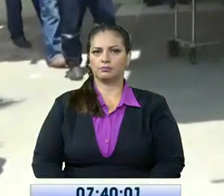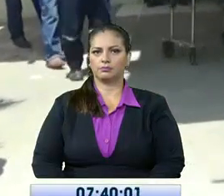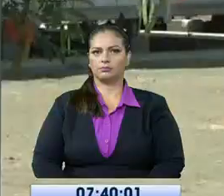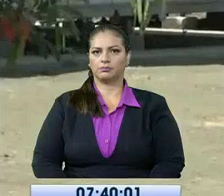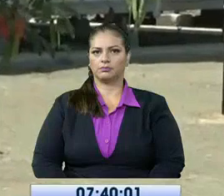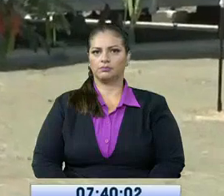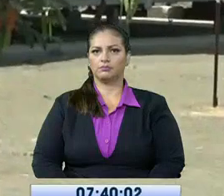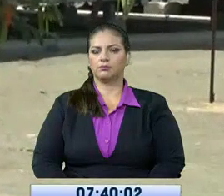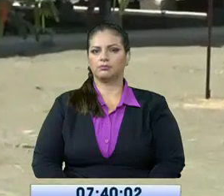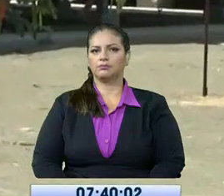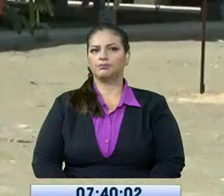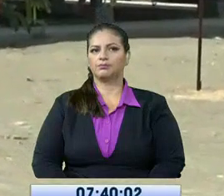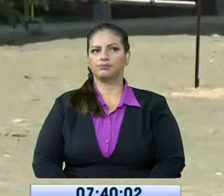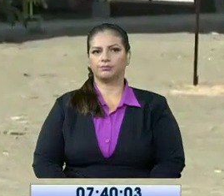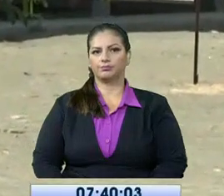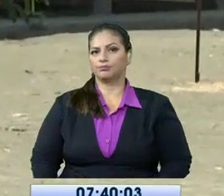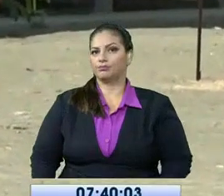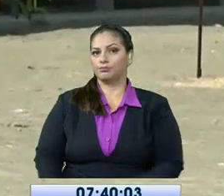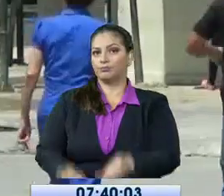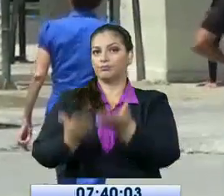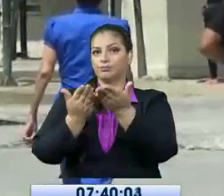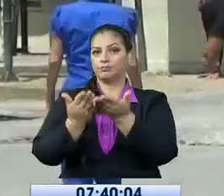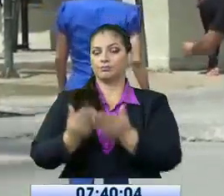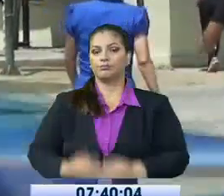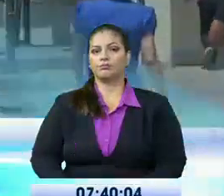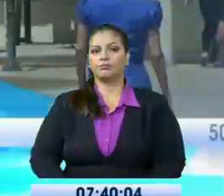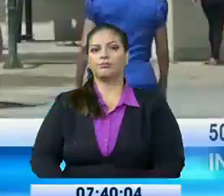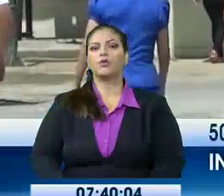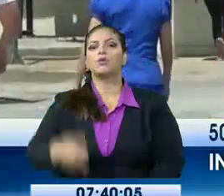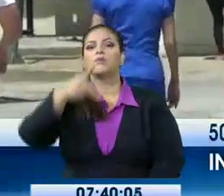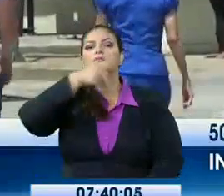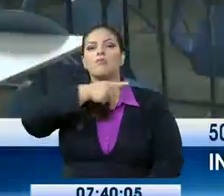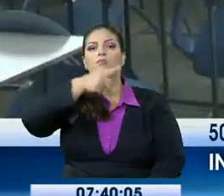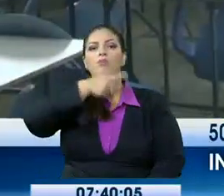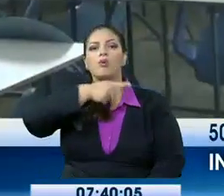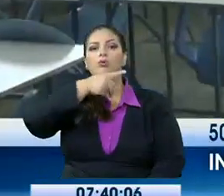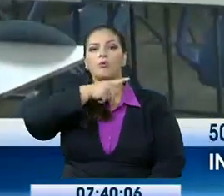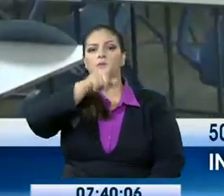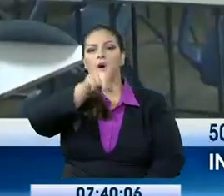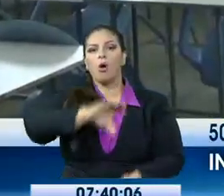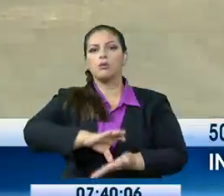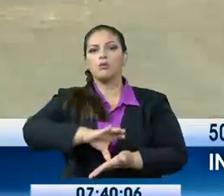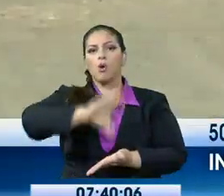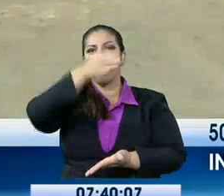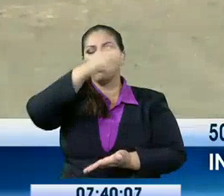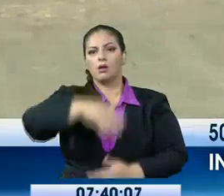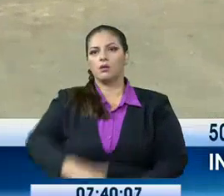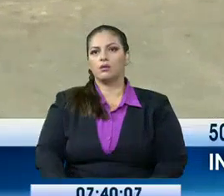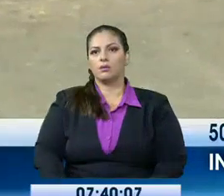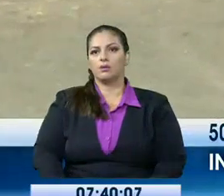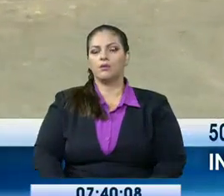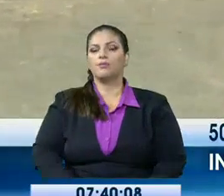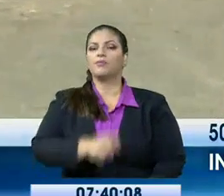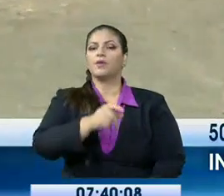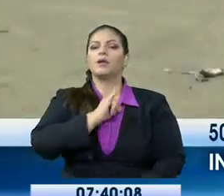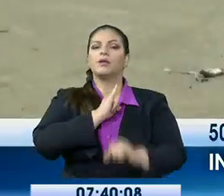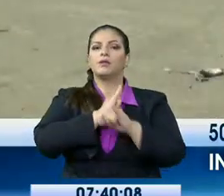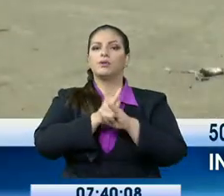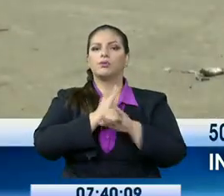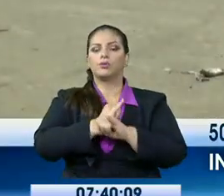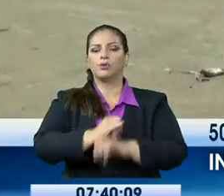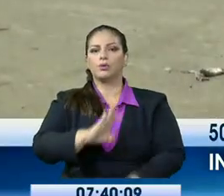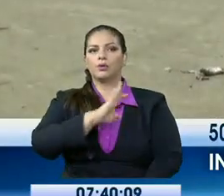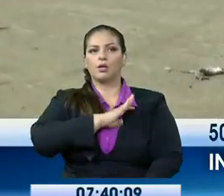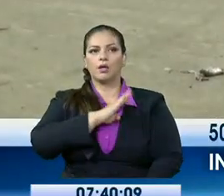Una intoxicación masiva se registró este fin de semana en Puerto Viejo. 50 estudiantes del Instituto Técnico Superior Pablo Emilio Macías